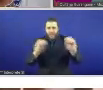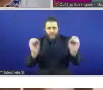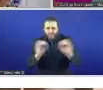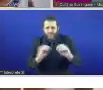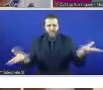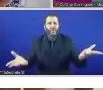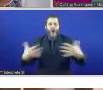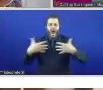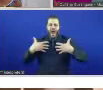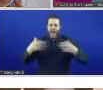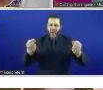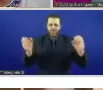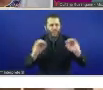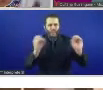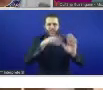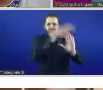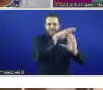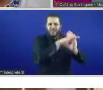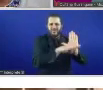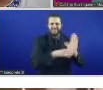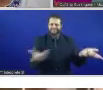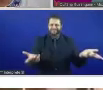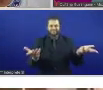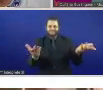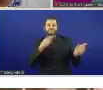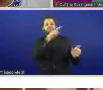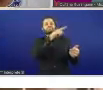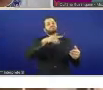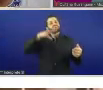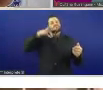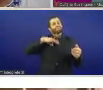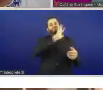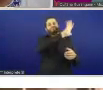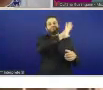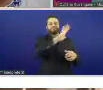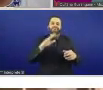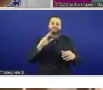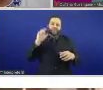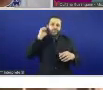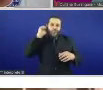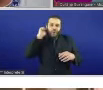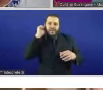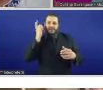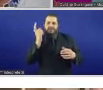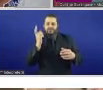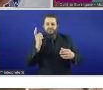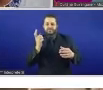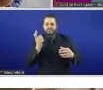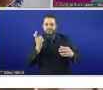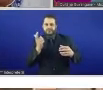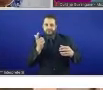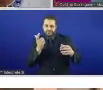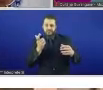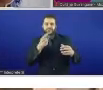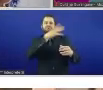Mujer y todo lo que tiene que ver con la producción de alimentos, que es el Ministerio de Agricultura, son los que tienen